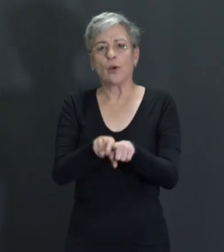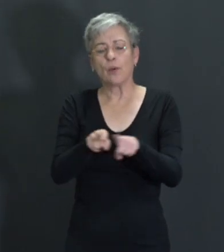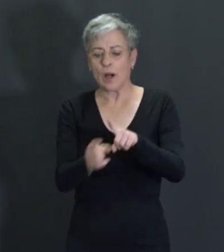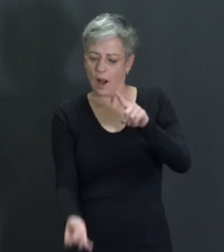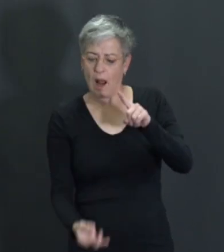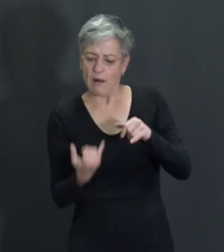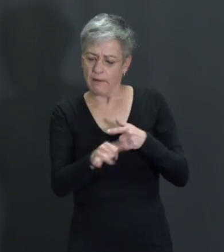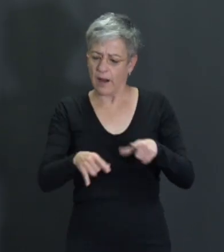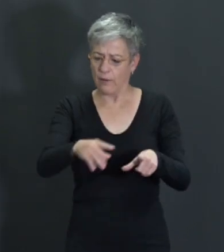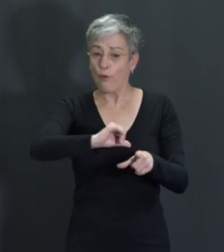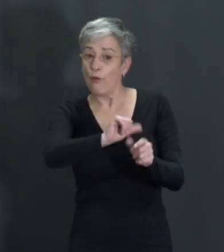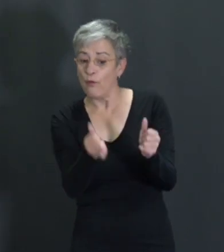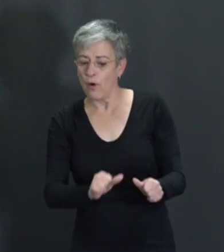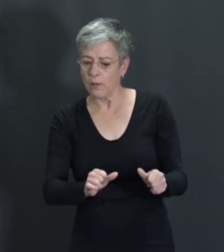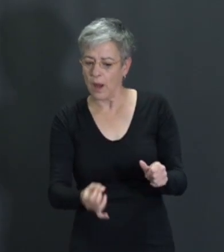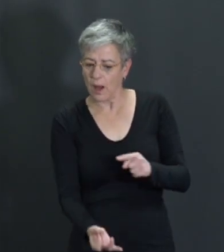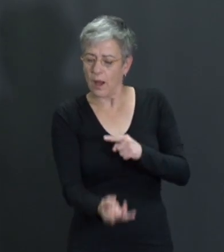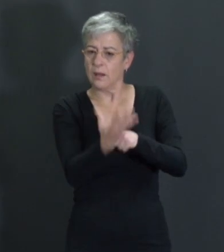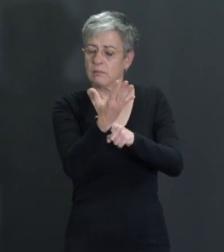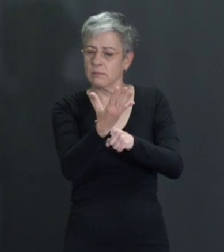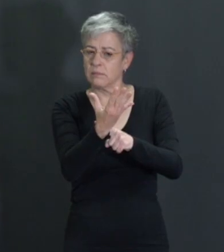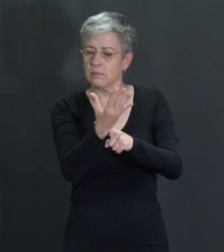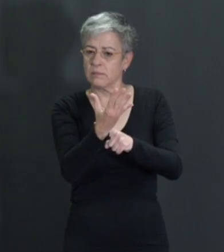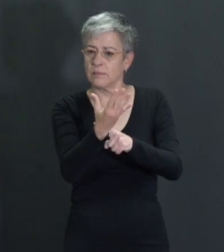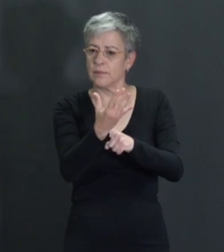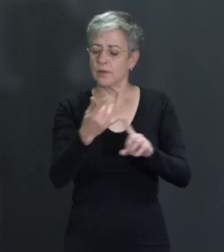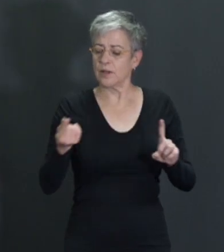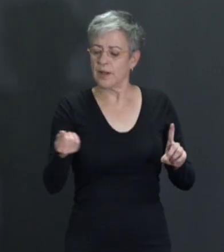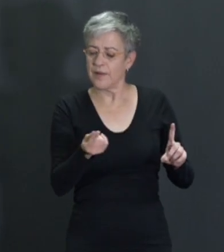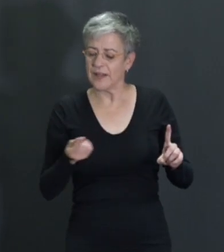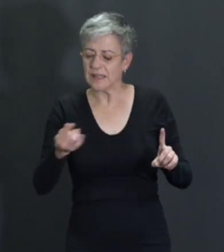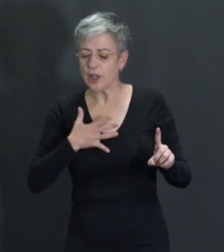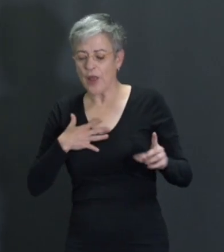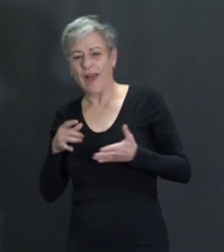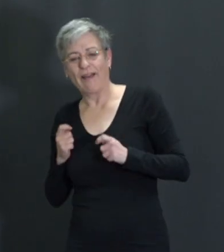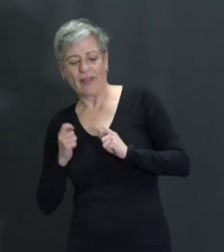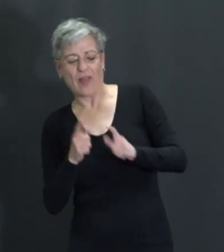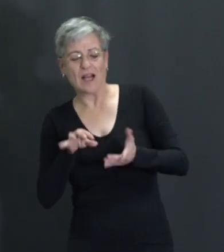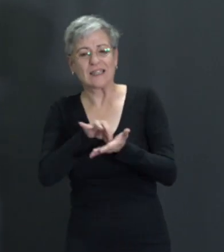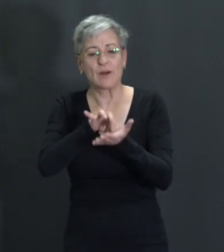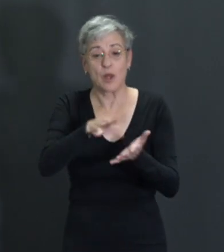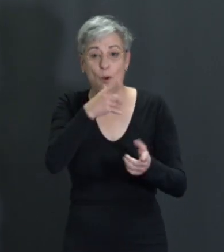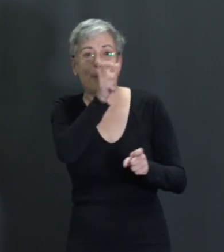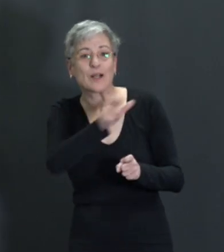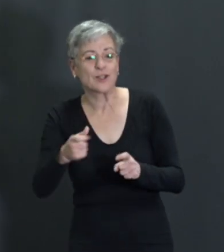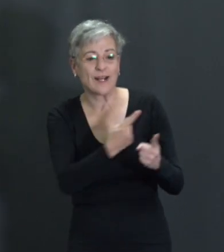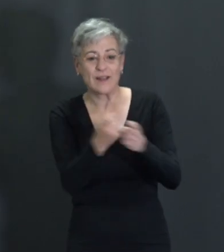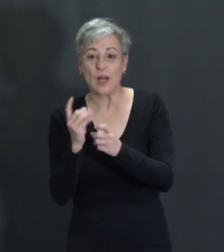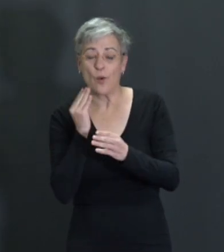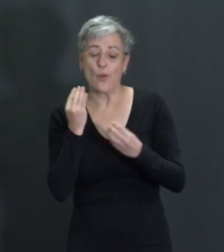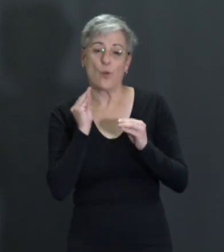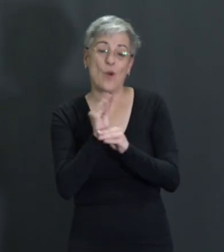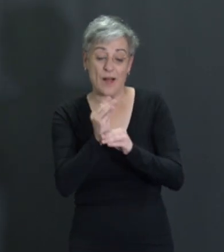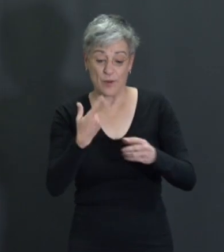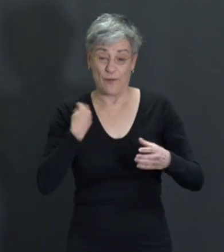generado también una reformulación de diseños de provisión de servicios a personas que necesitan cuidados, y esto es la